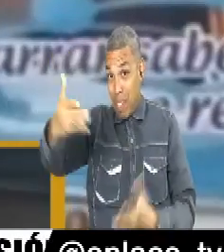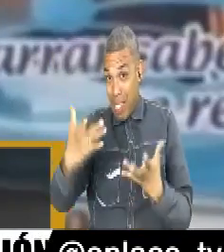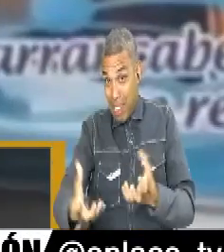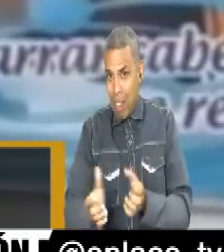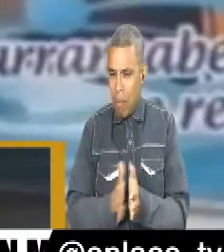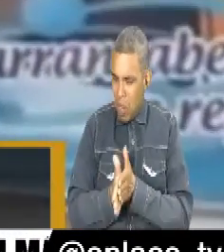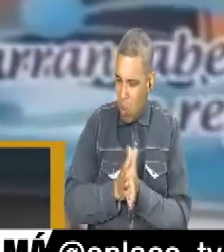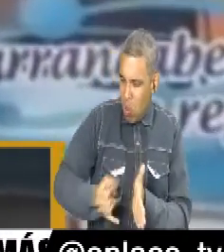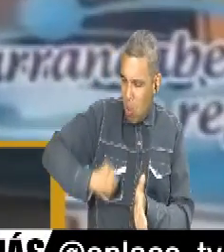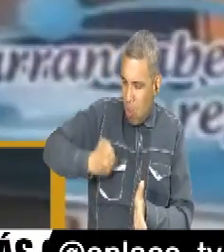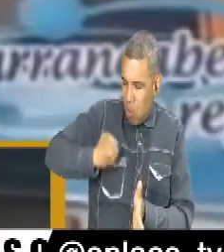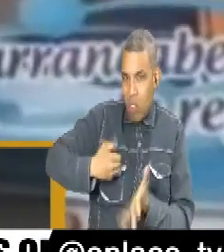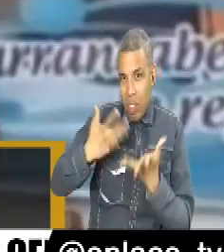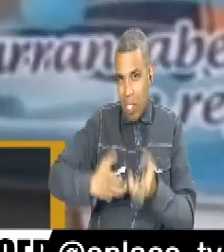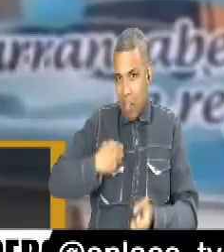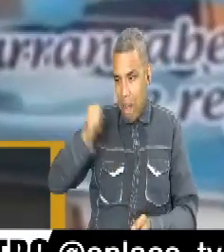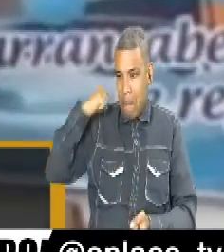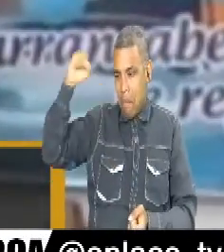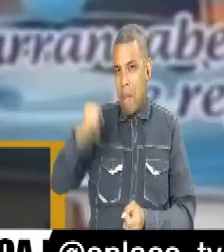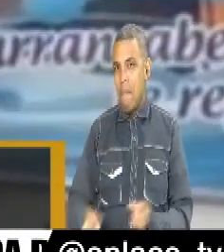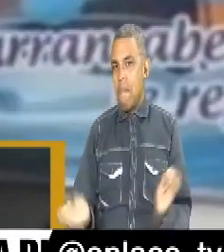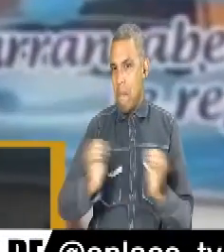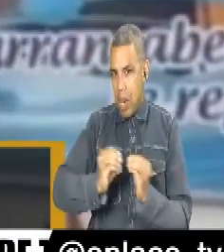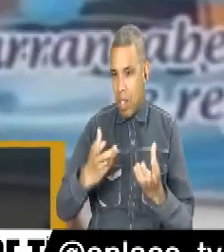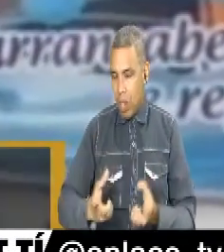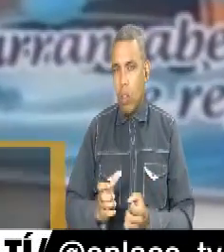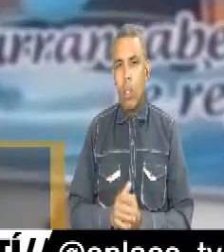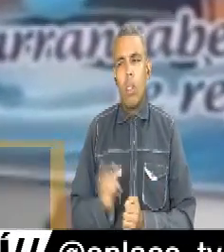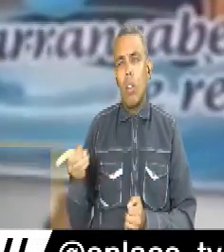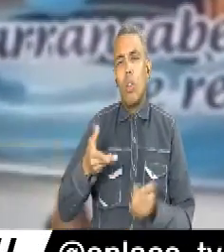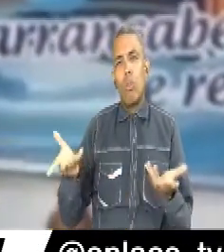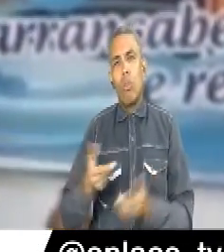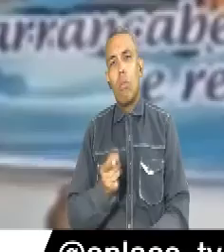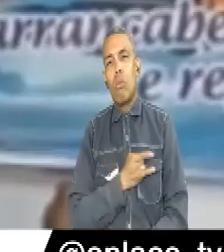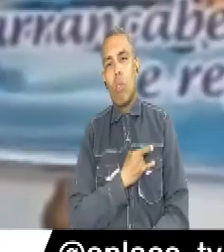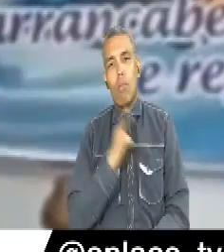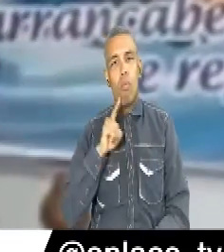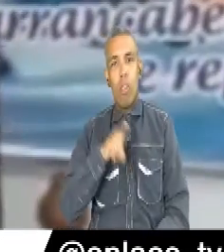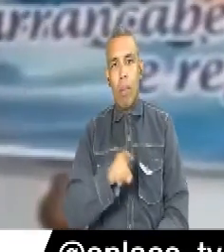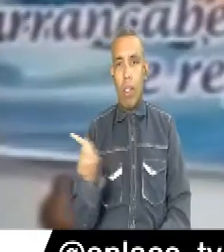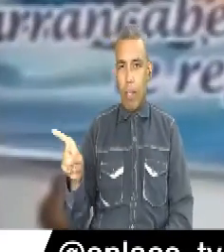El artista de música vallenata adelanta actualmente sus estudios superiores en la ciudad de Bucaramanga.